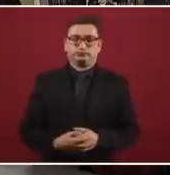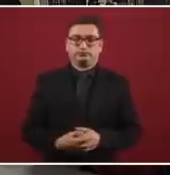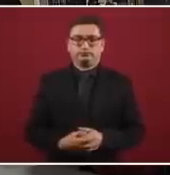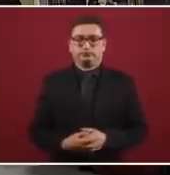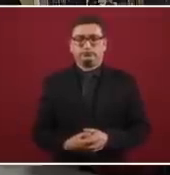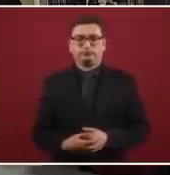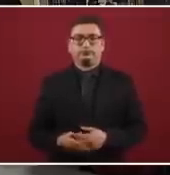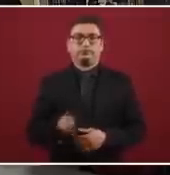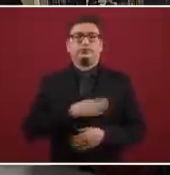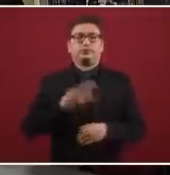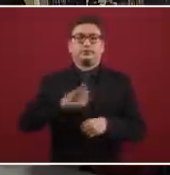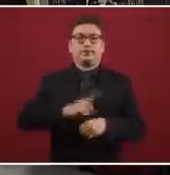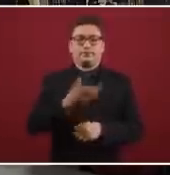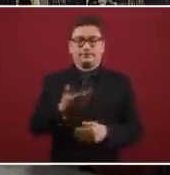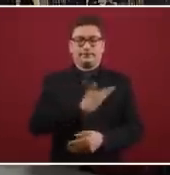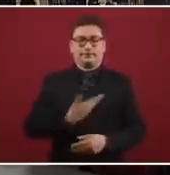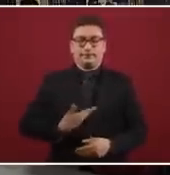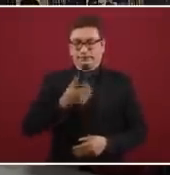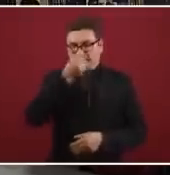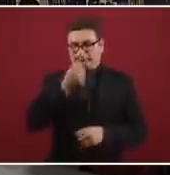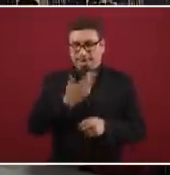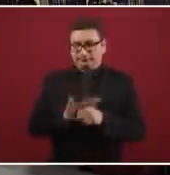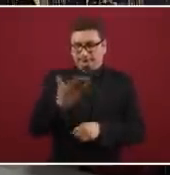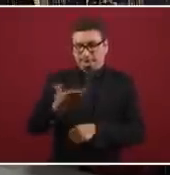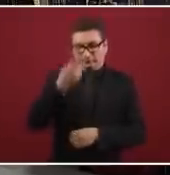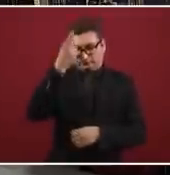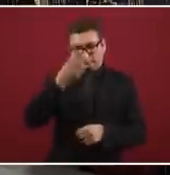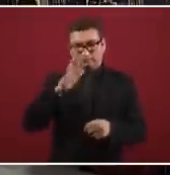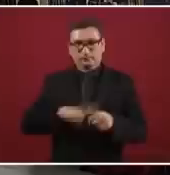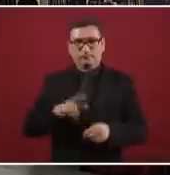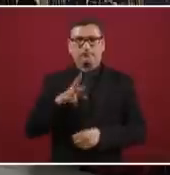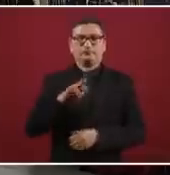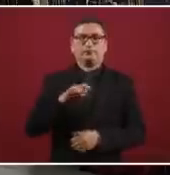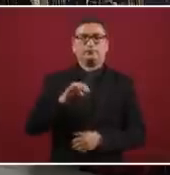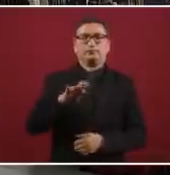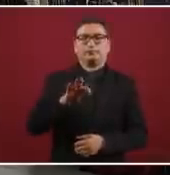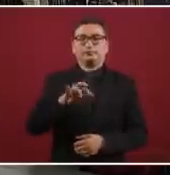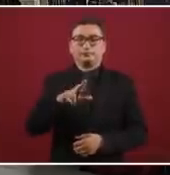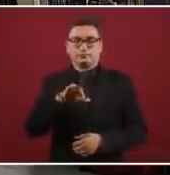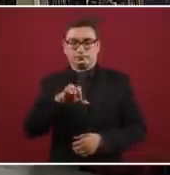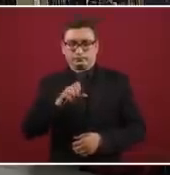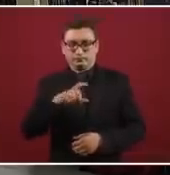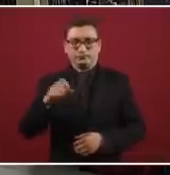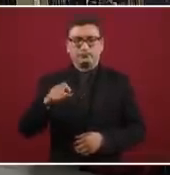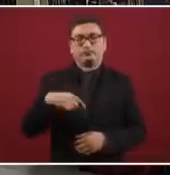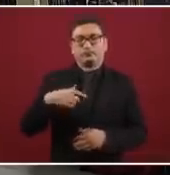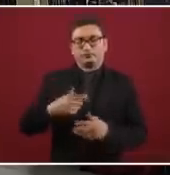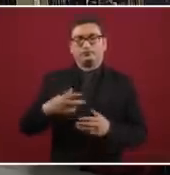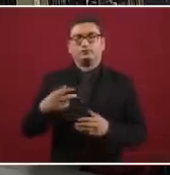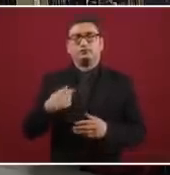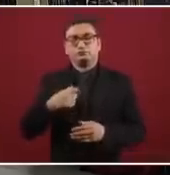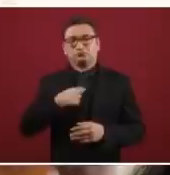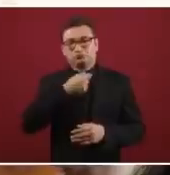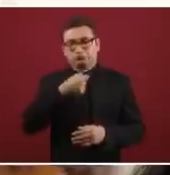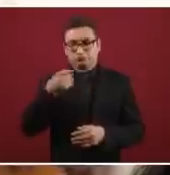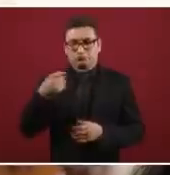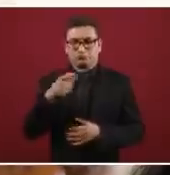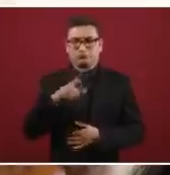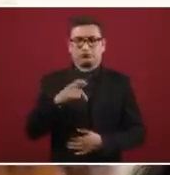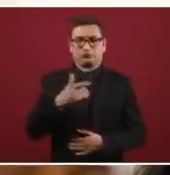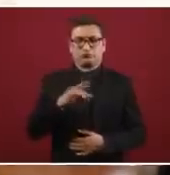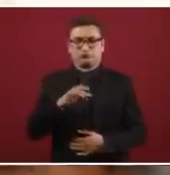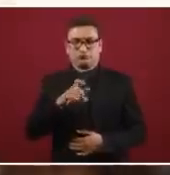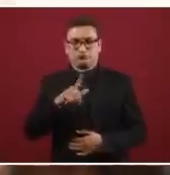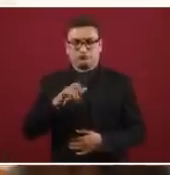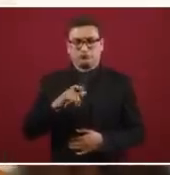Muy buenos días, presidente, secretaria y director. Ramón Flores, corresponsal de Los Ángeles Press de Guadalupe Lizárraga.